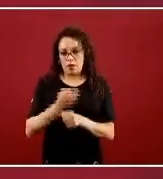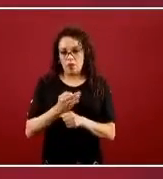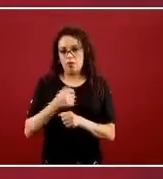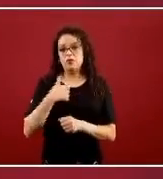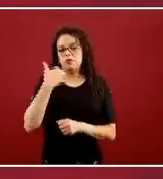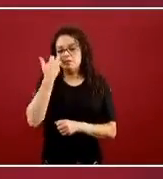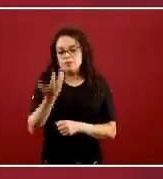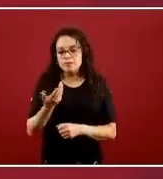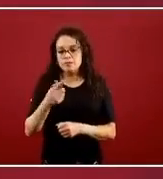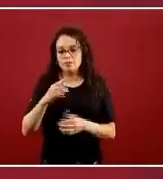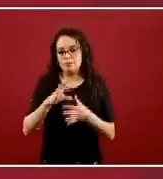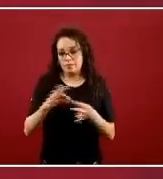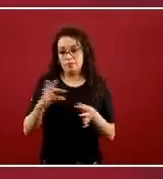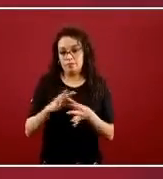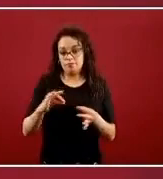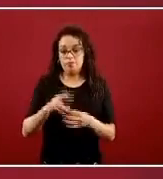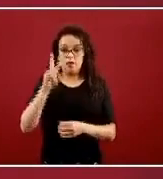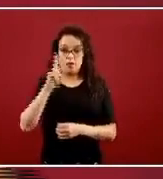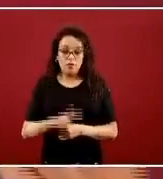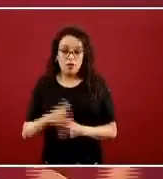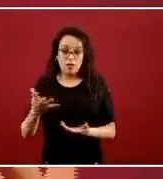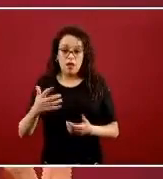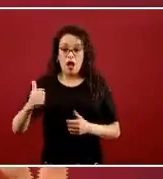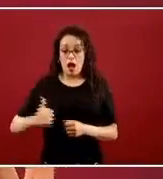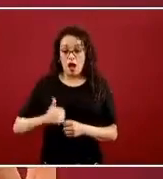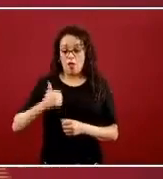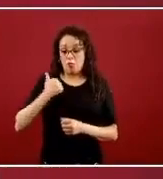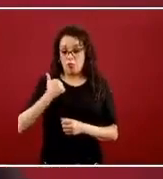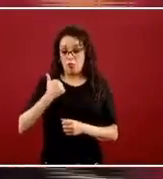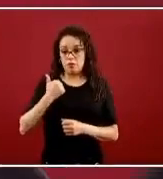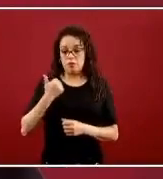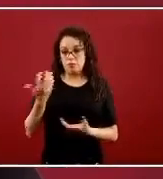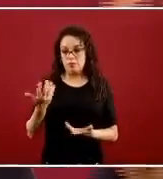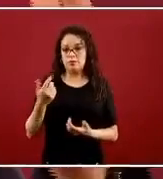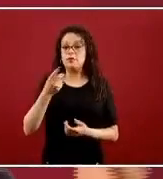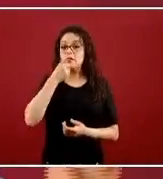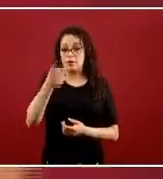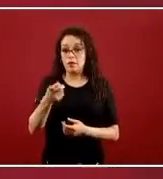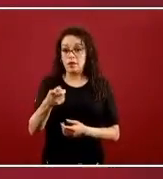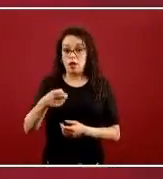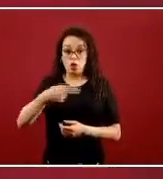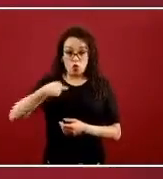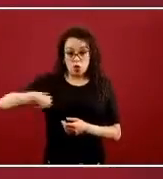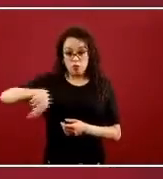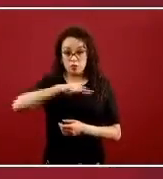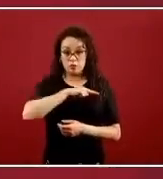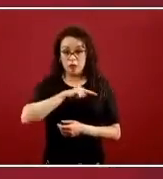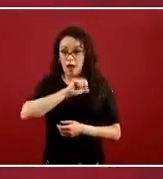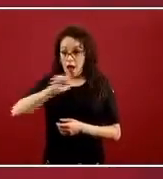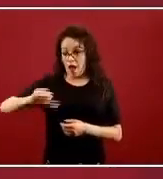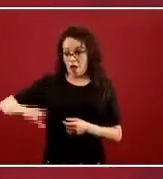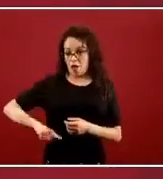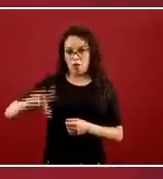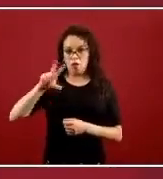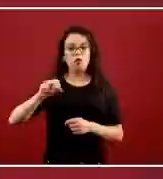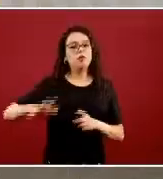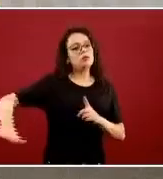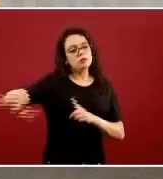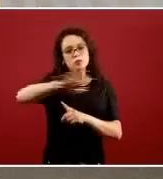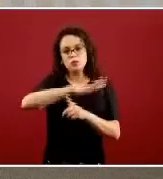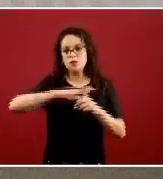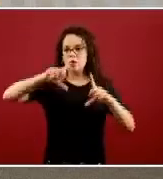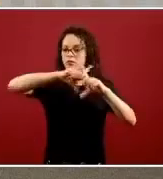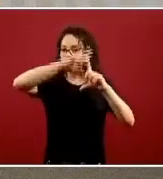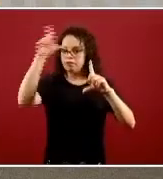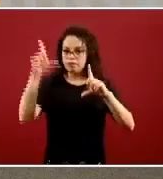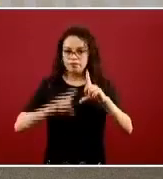logrado aprovechar apropiadamente. El plural no es nosotros en el gobierno, el plural es toda la sociedad mexicana. Creo que debemos sentirnos muy